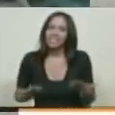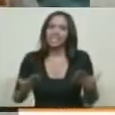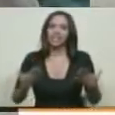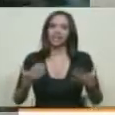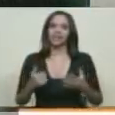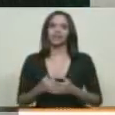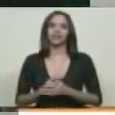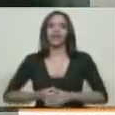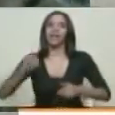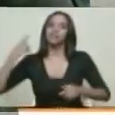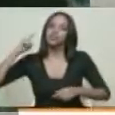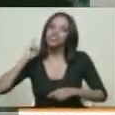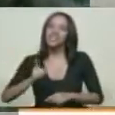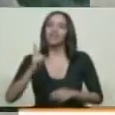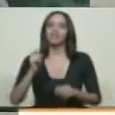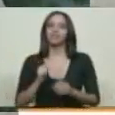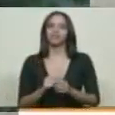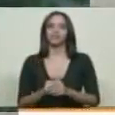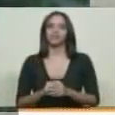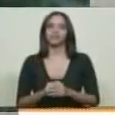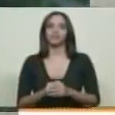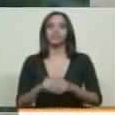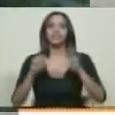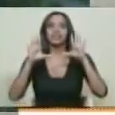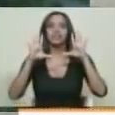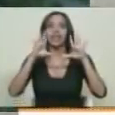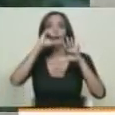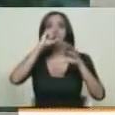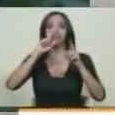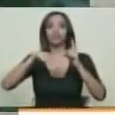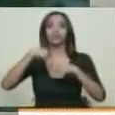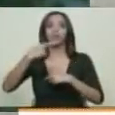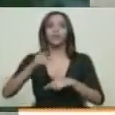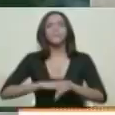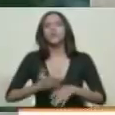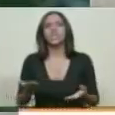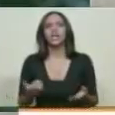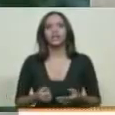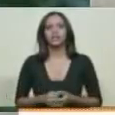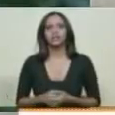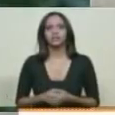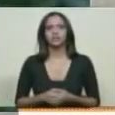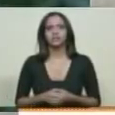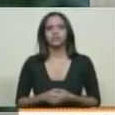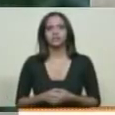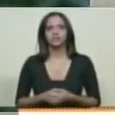Eso tiene que seguir siendo así 10 años después. ¿Por qué?